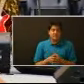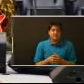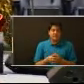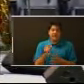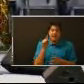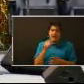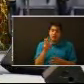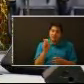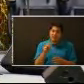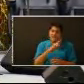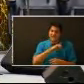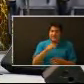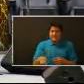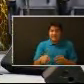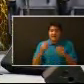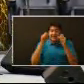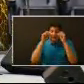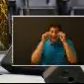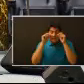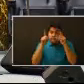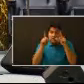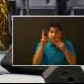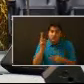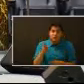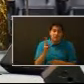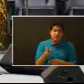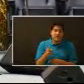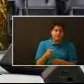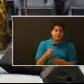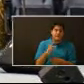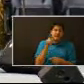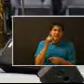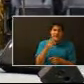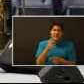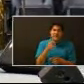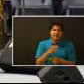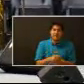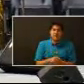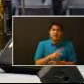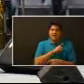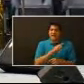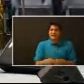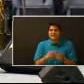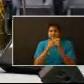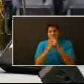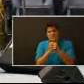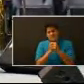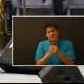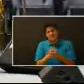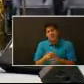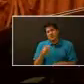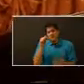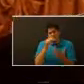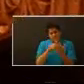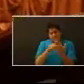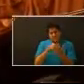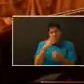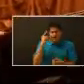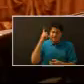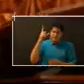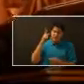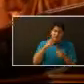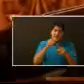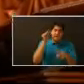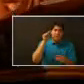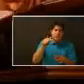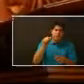estar despiertos. Estar despierto es también estar pendiente, estar orando, pidiéndole al Señor. Y por eso es que los